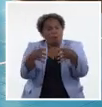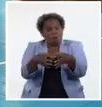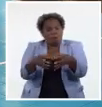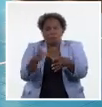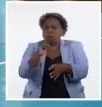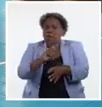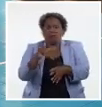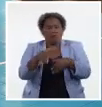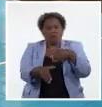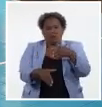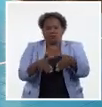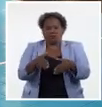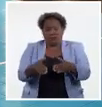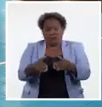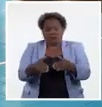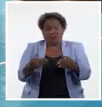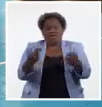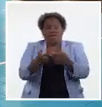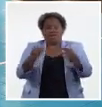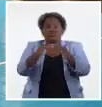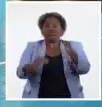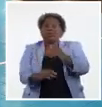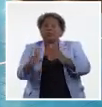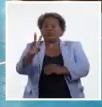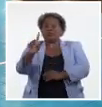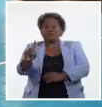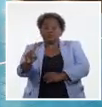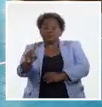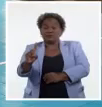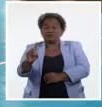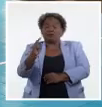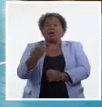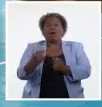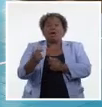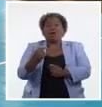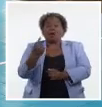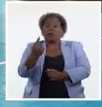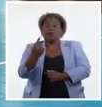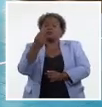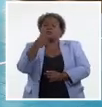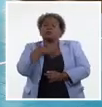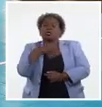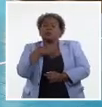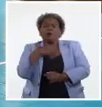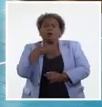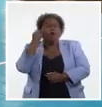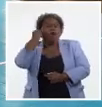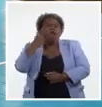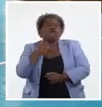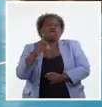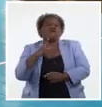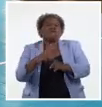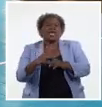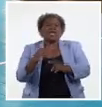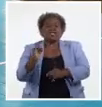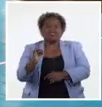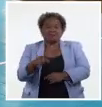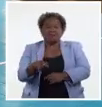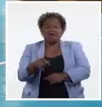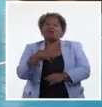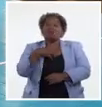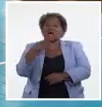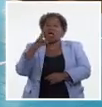participaron incluso en el sub-21. Tenemos un atleta Félix, jugador sub-19 todavía, con 2'6 de